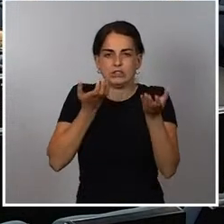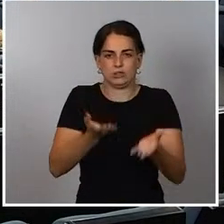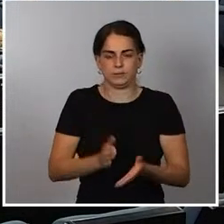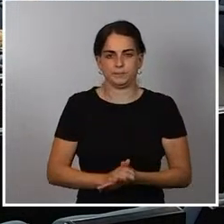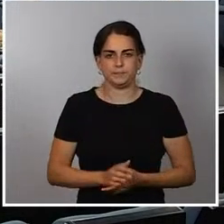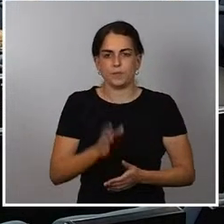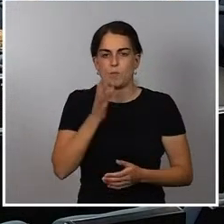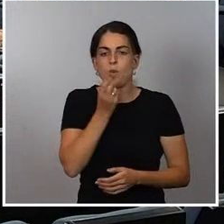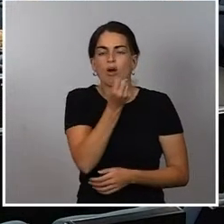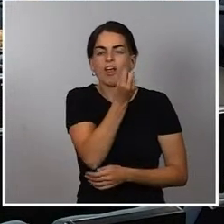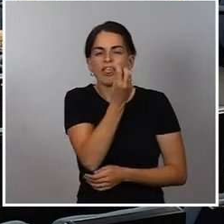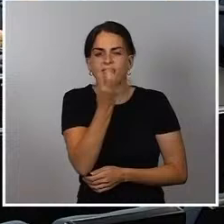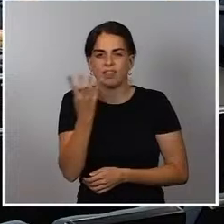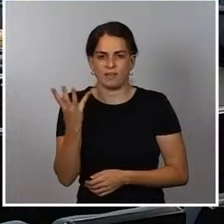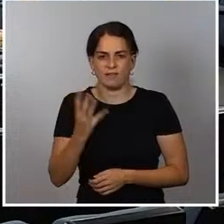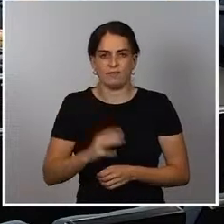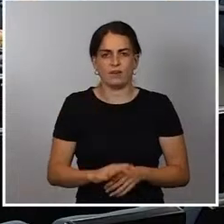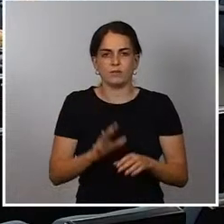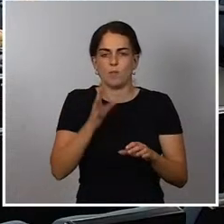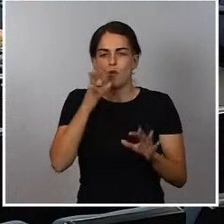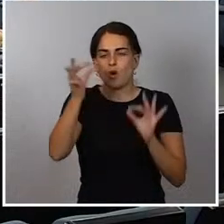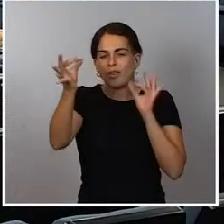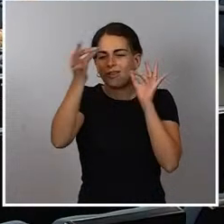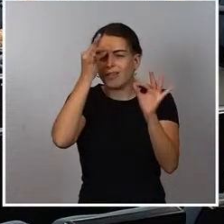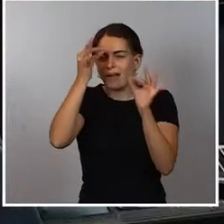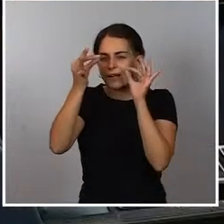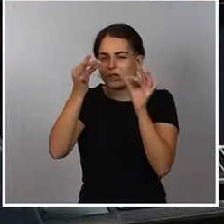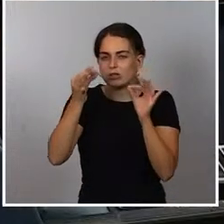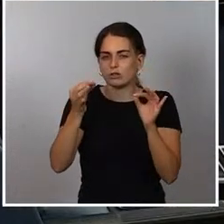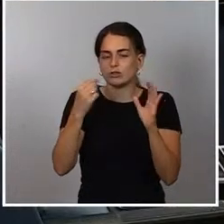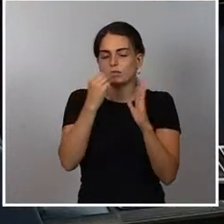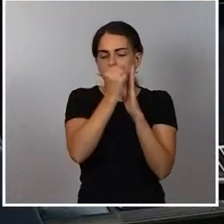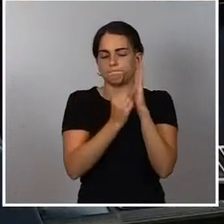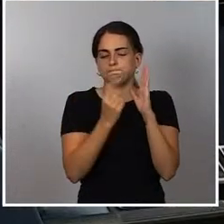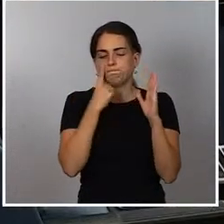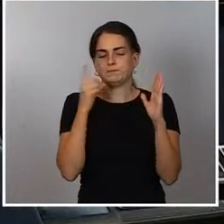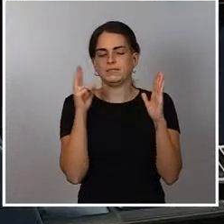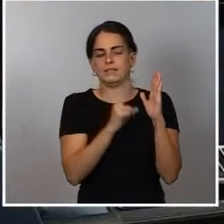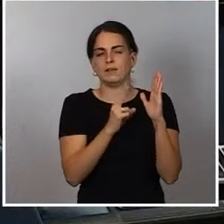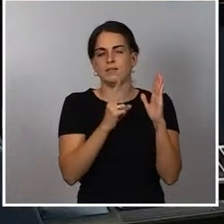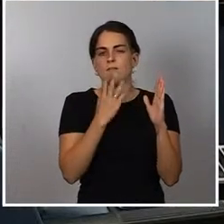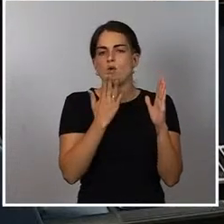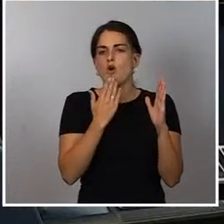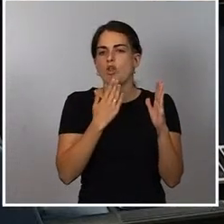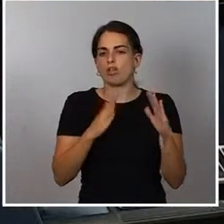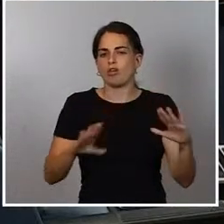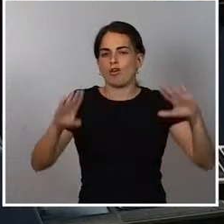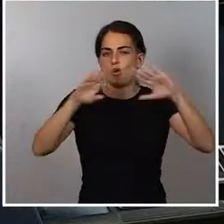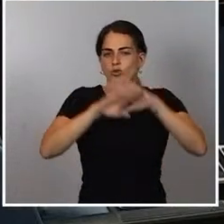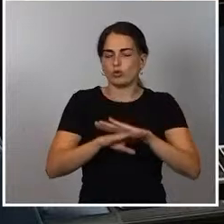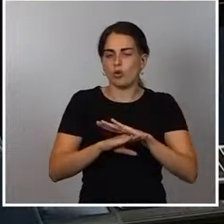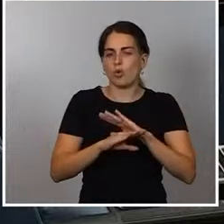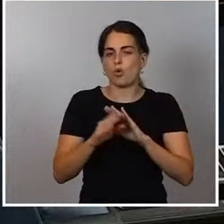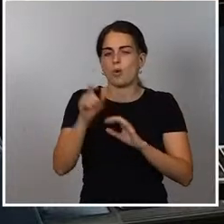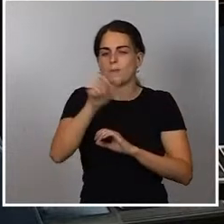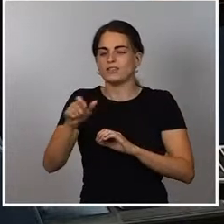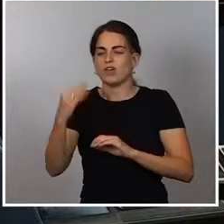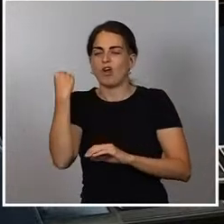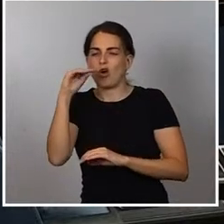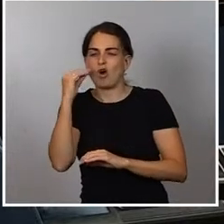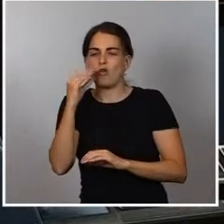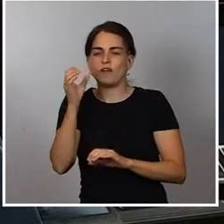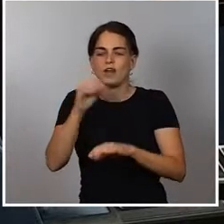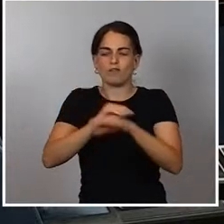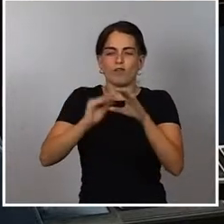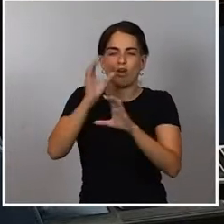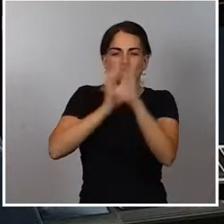por sus datos todo todo indica el gran problema es el ocio nocturno la juventud los botellones etcétera no creo que el problema sea que